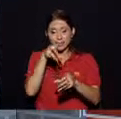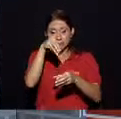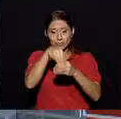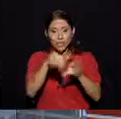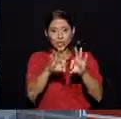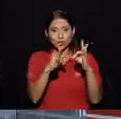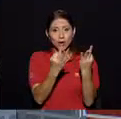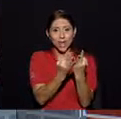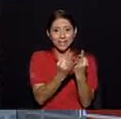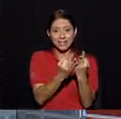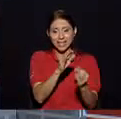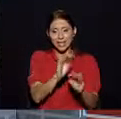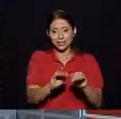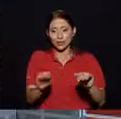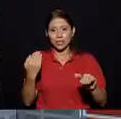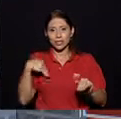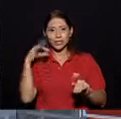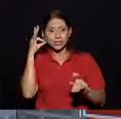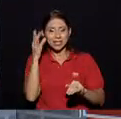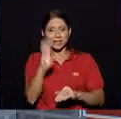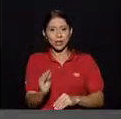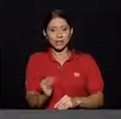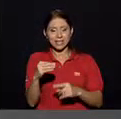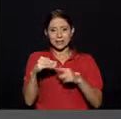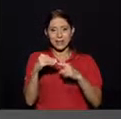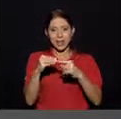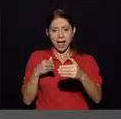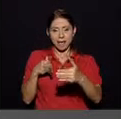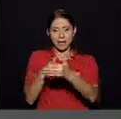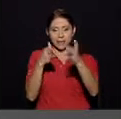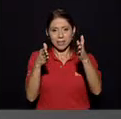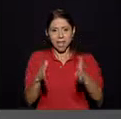los niños, niñas y adolescentes, que son los principales afectados.